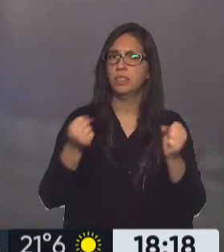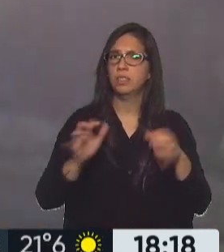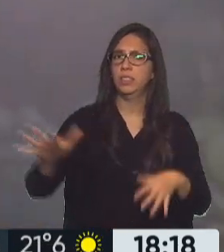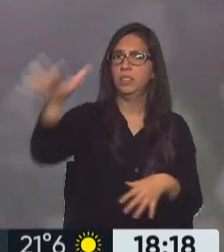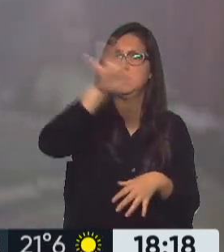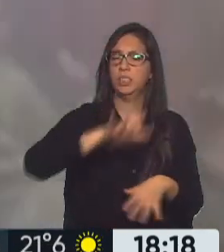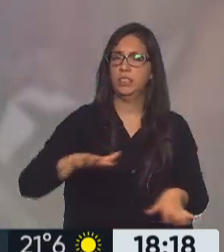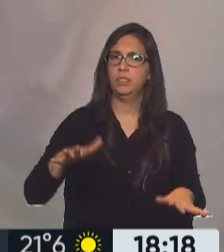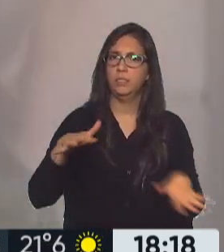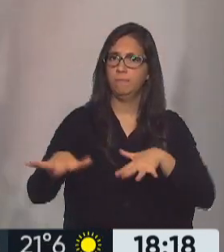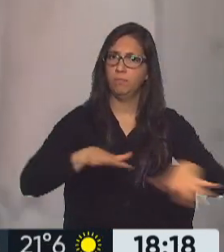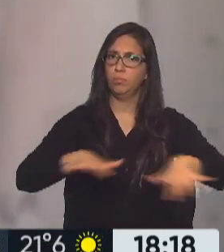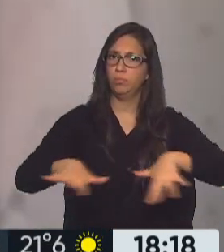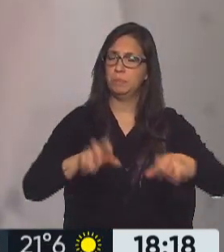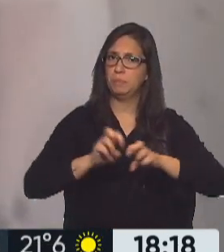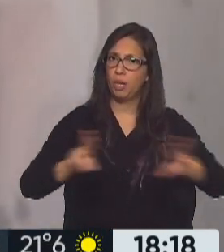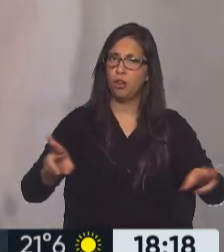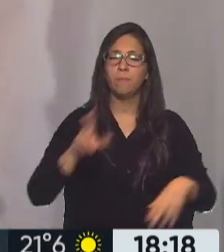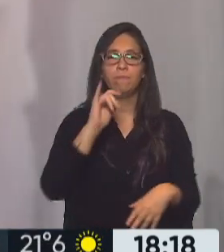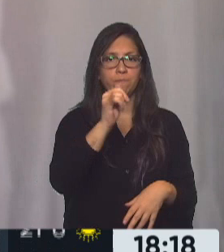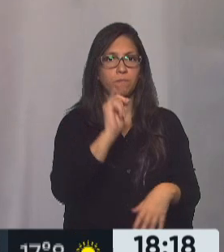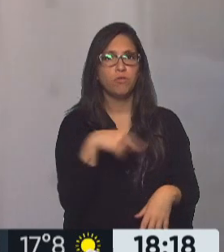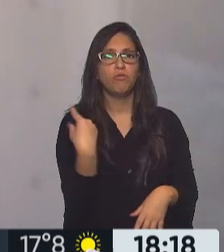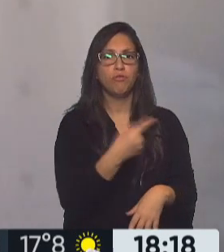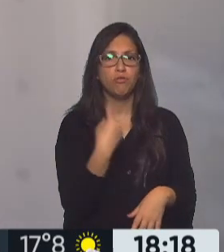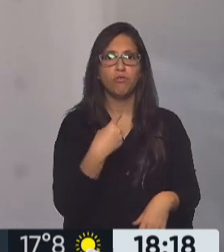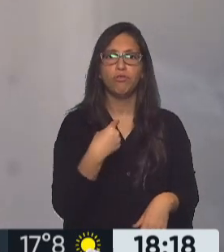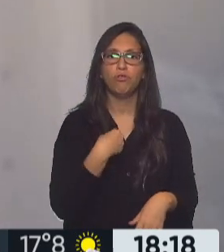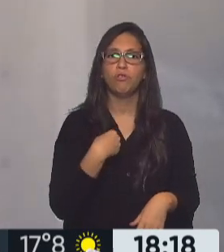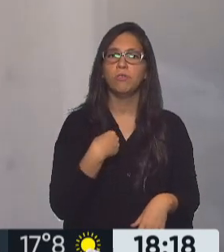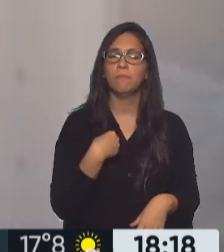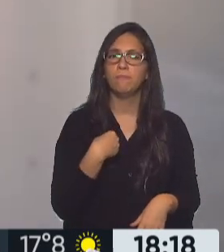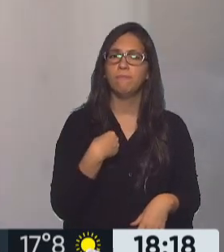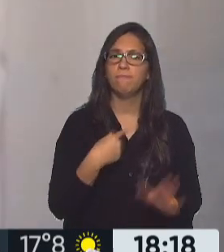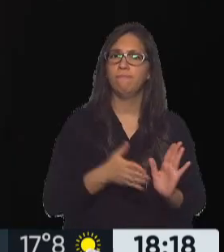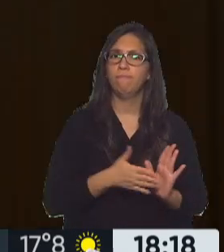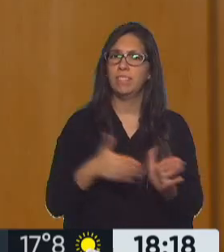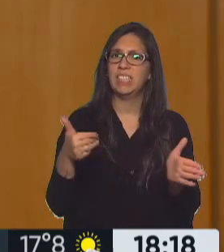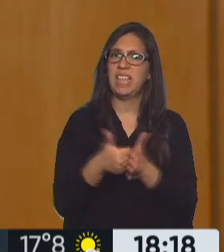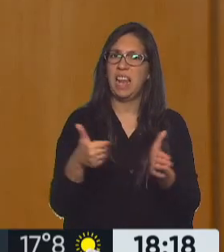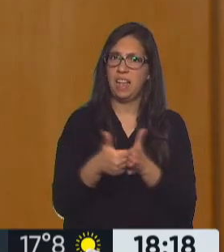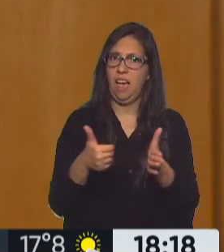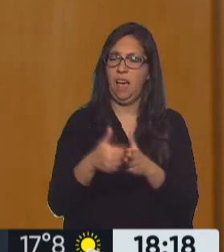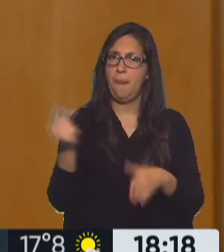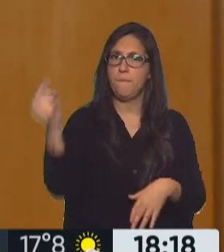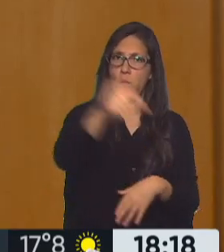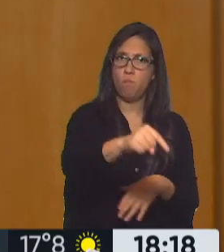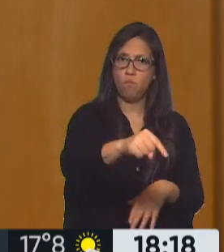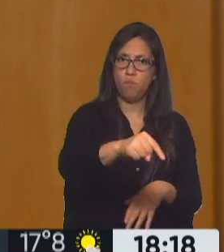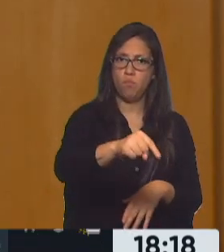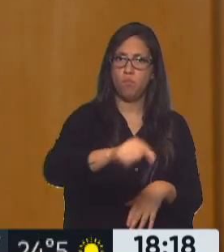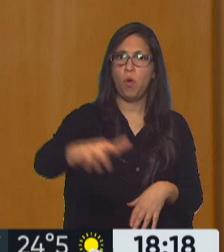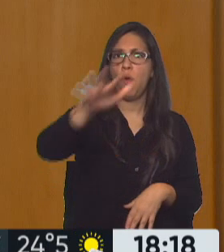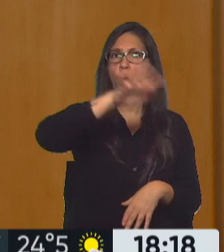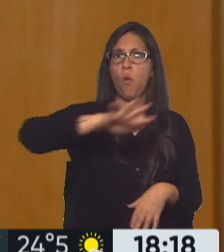Eso es lo que te iba a decir, por supuesto. Nosotros lo que hicimos fue trasladar el recurso para tenerlo bien cerca. Luego, la utilización del espacio